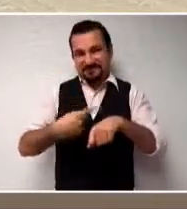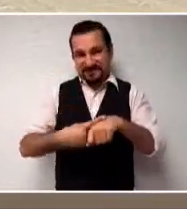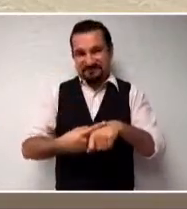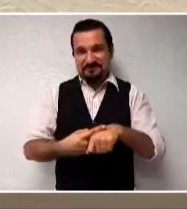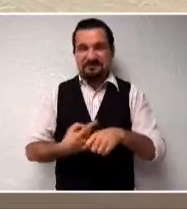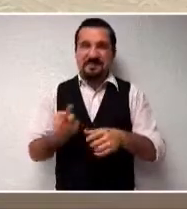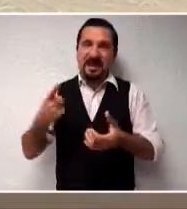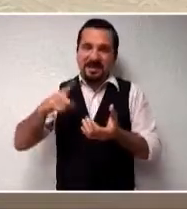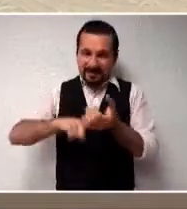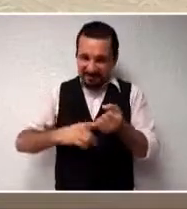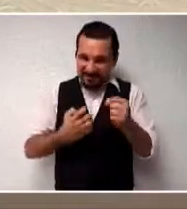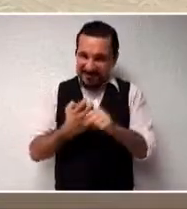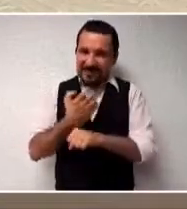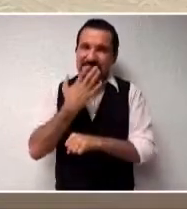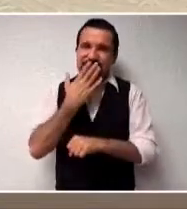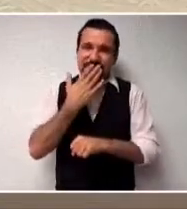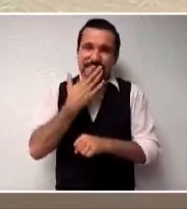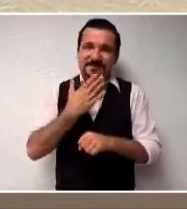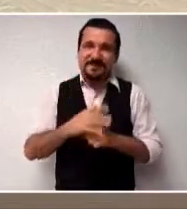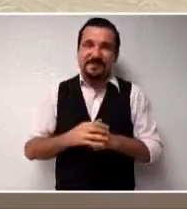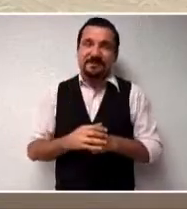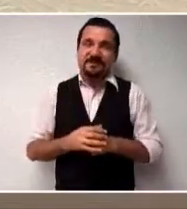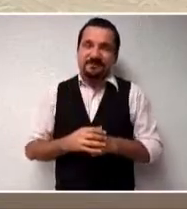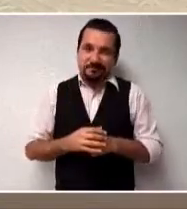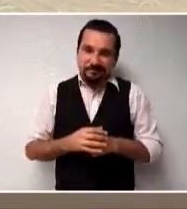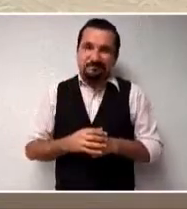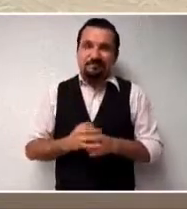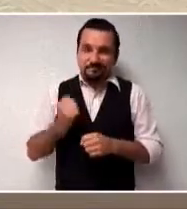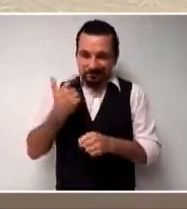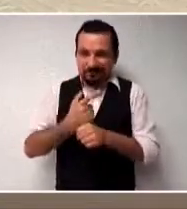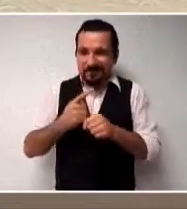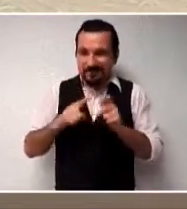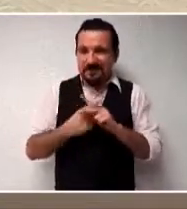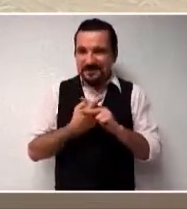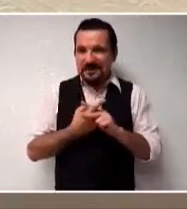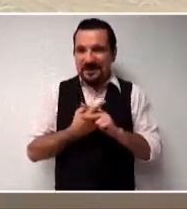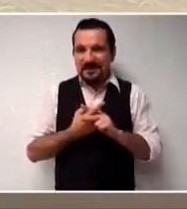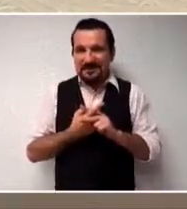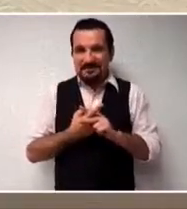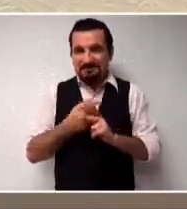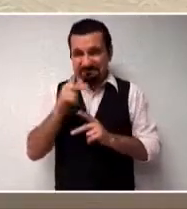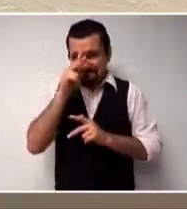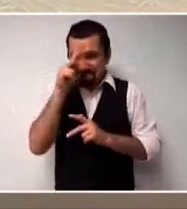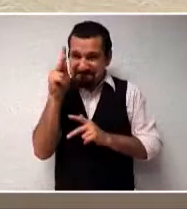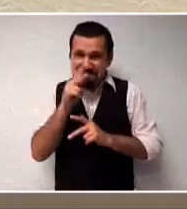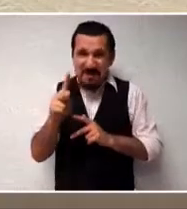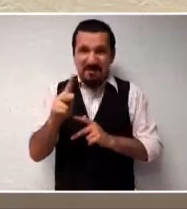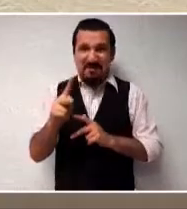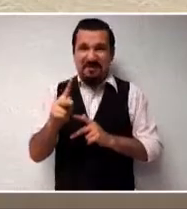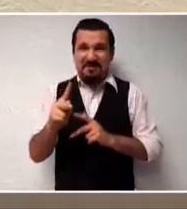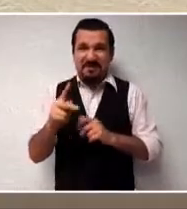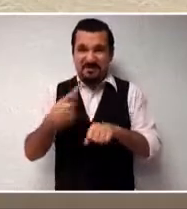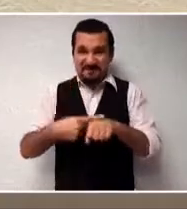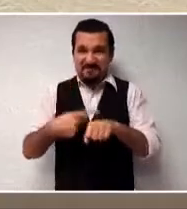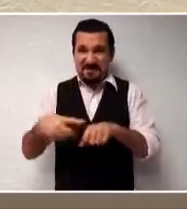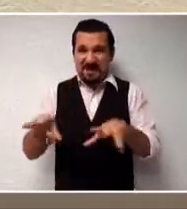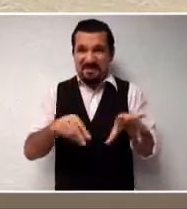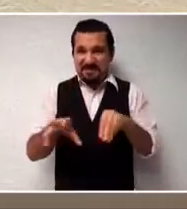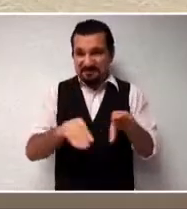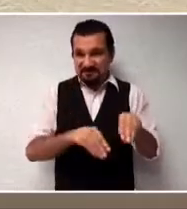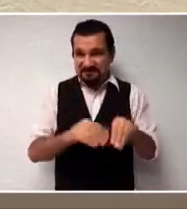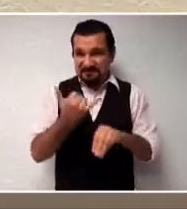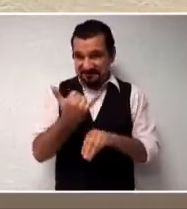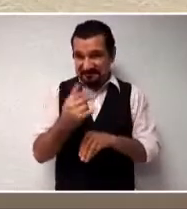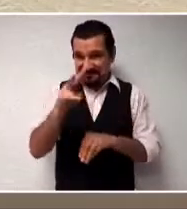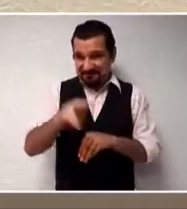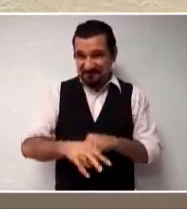estado está por ver por vivir apenas el peor momento de la enfermedad y el escenario